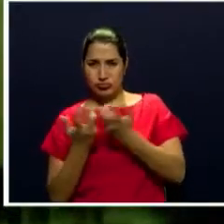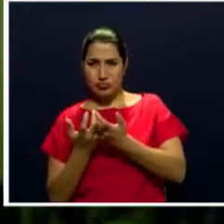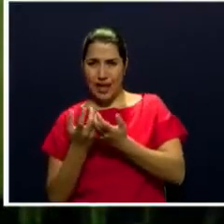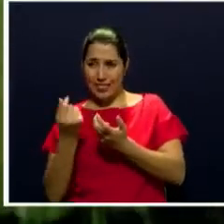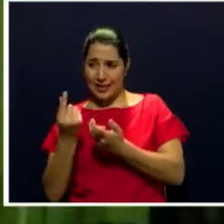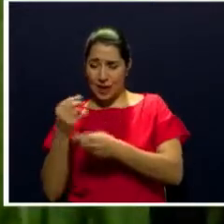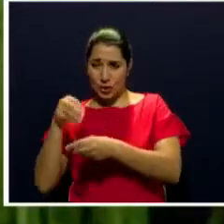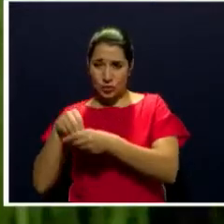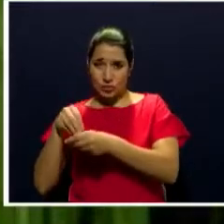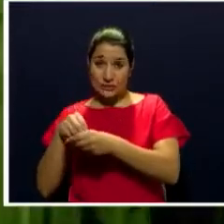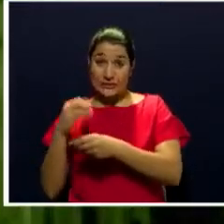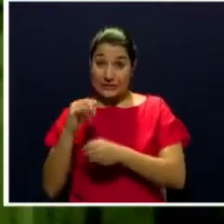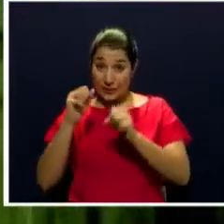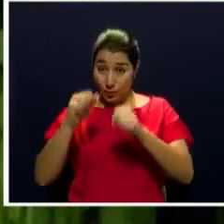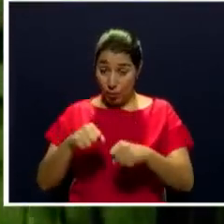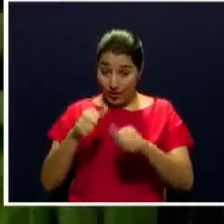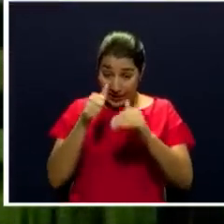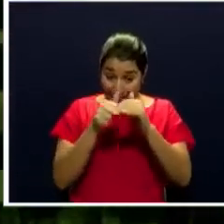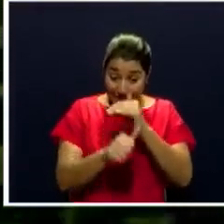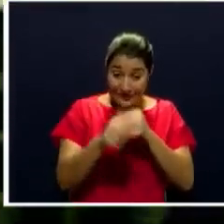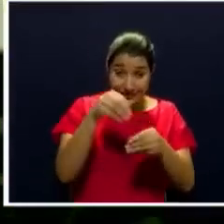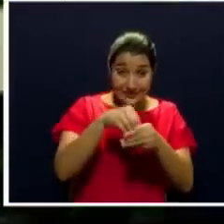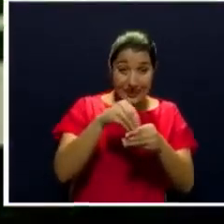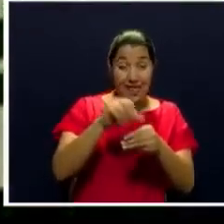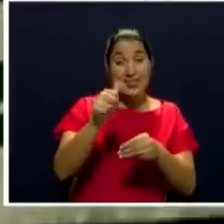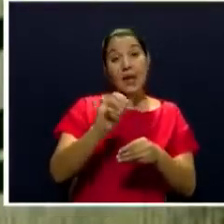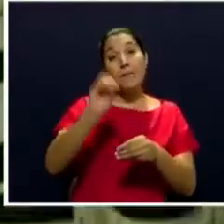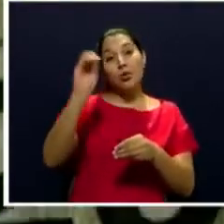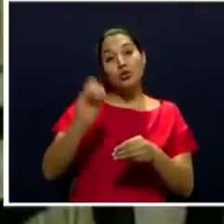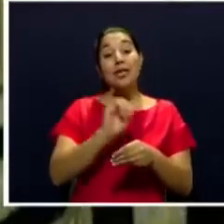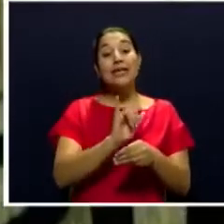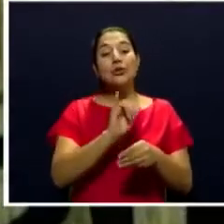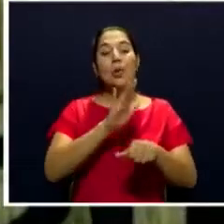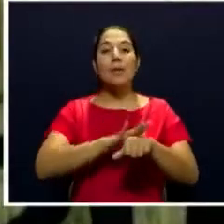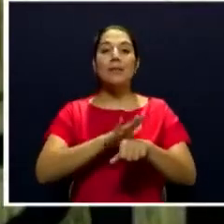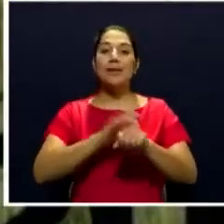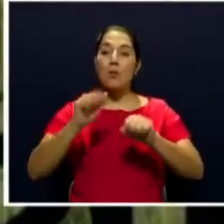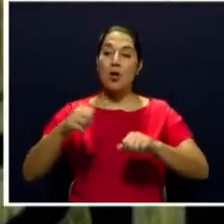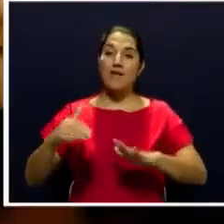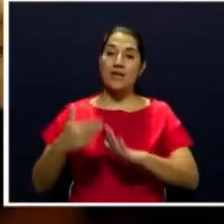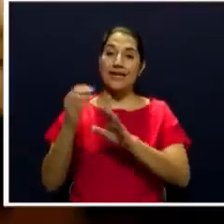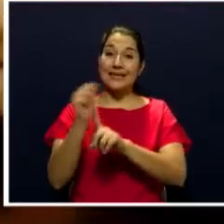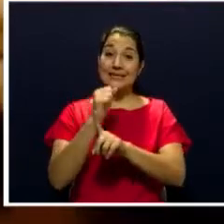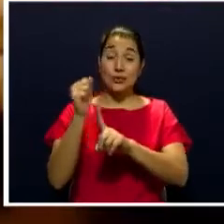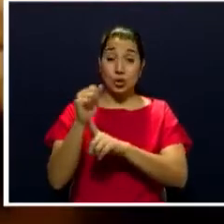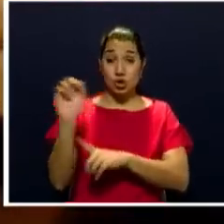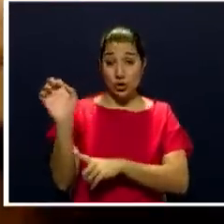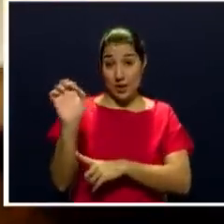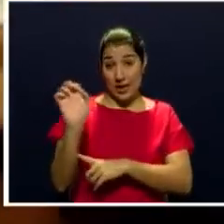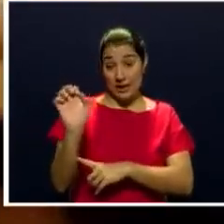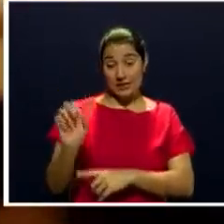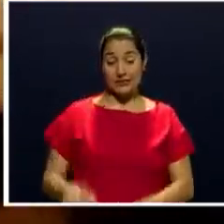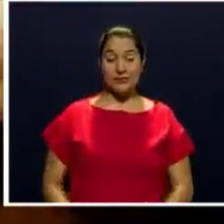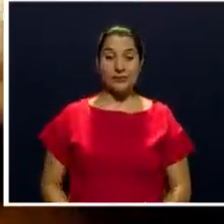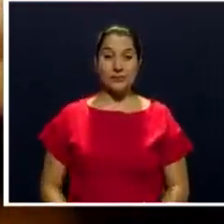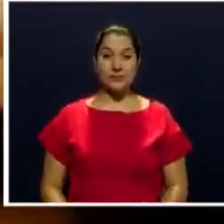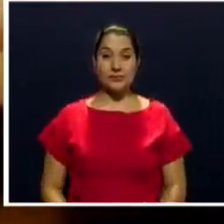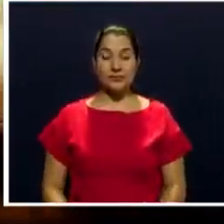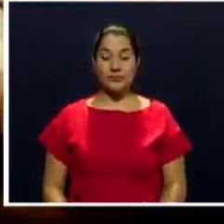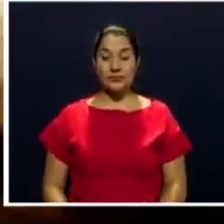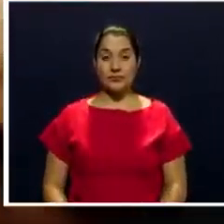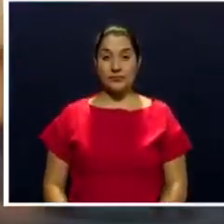puede, ahorre al menos 10% de su ingreso mensual. Eso le permitirá enfrentar situaciones de emergencia en los próximos meses.